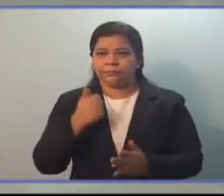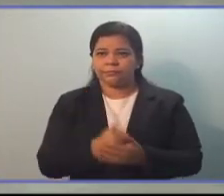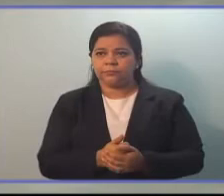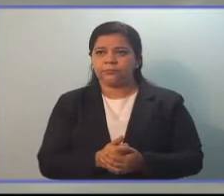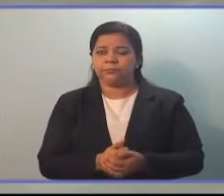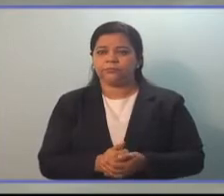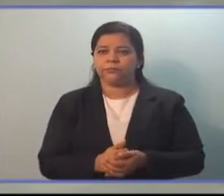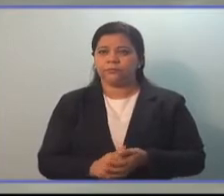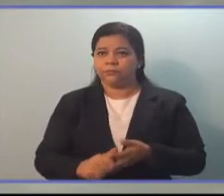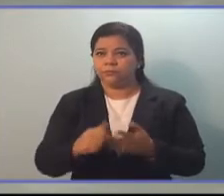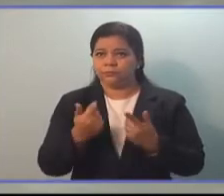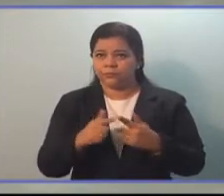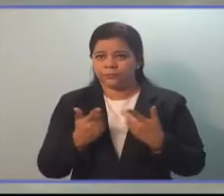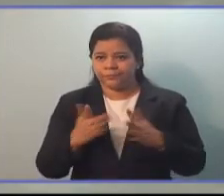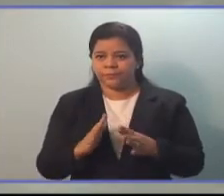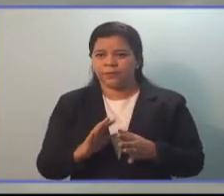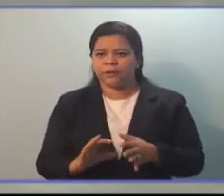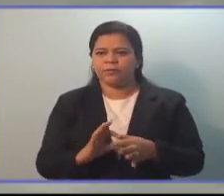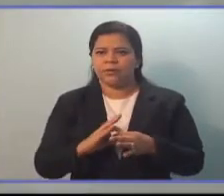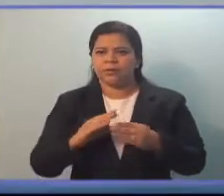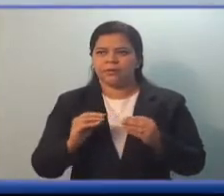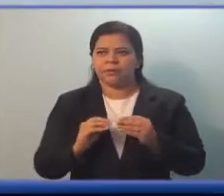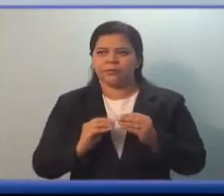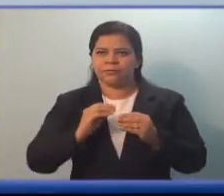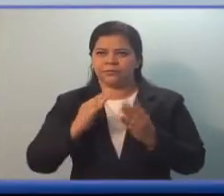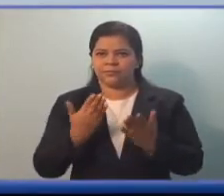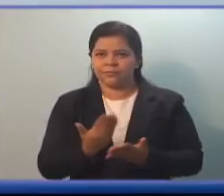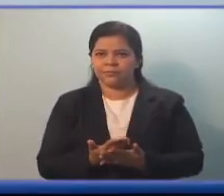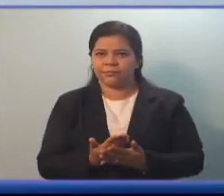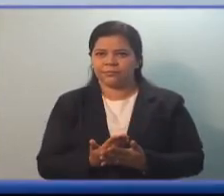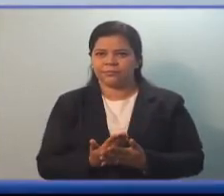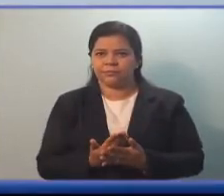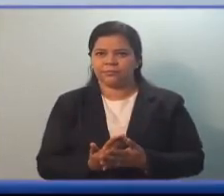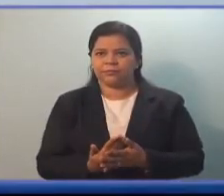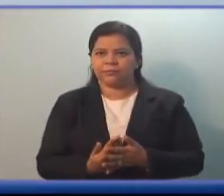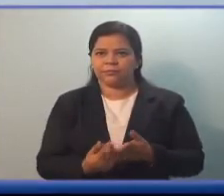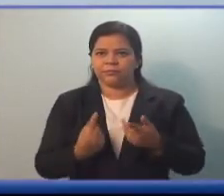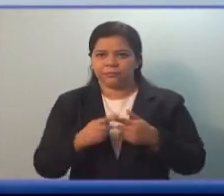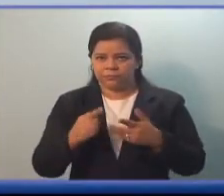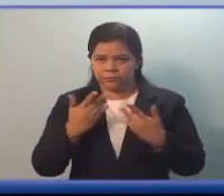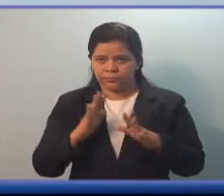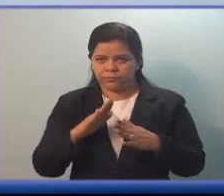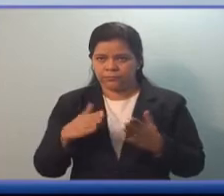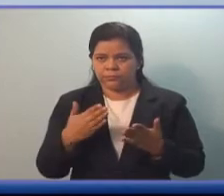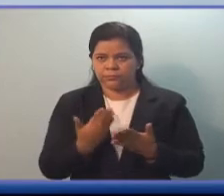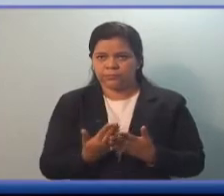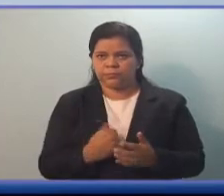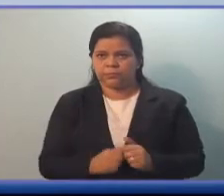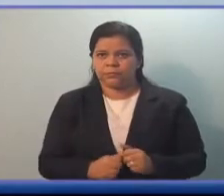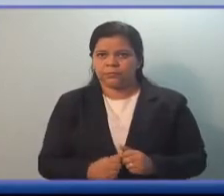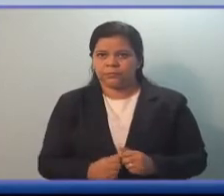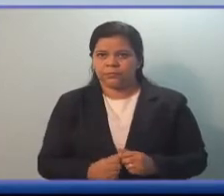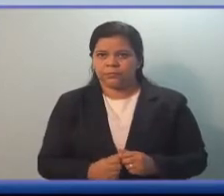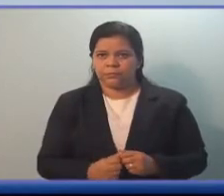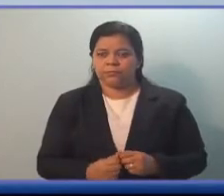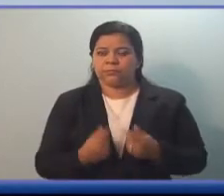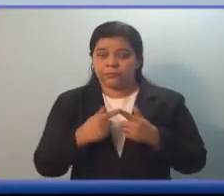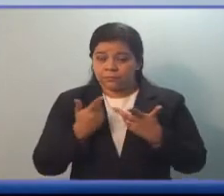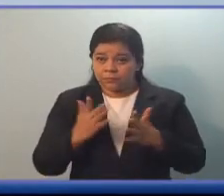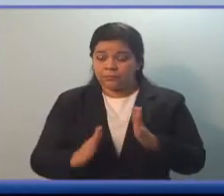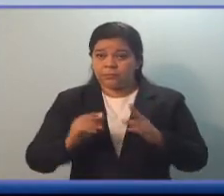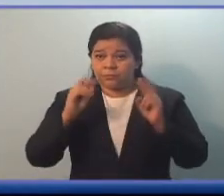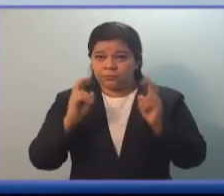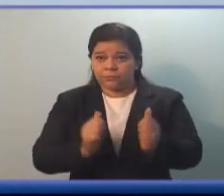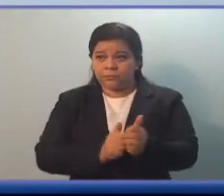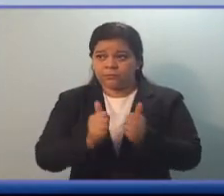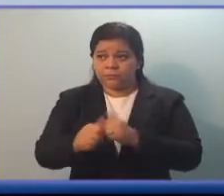mejora. En el caso de aspectos positivos, realmente el órgano judicial durante los últimos años ha tenido un avance en materia